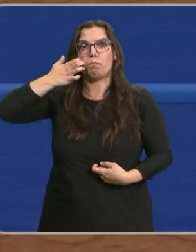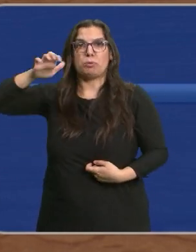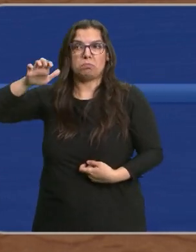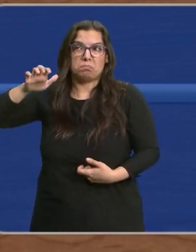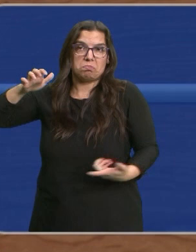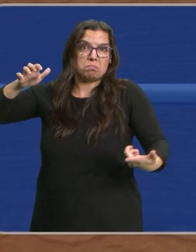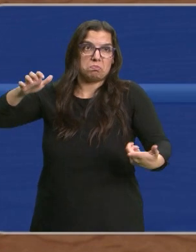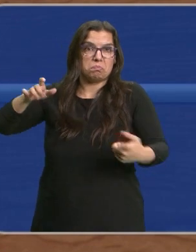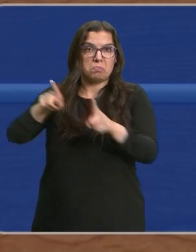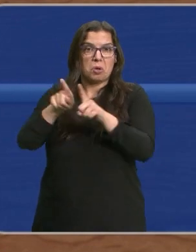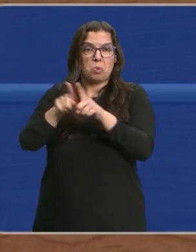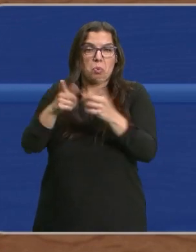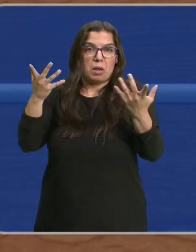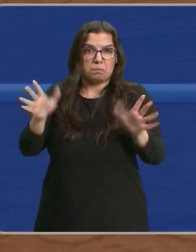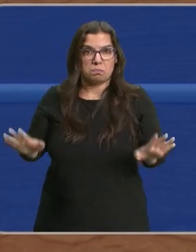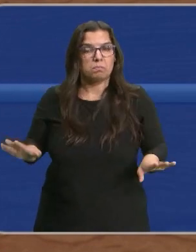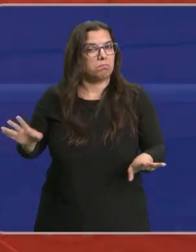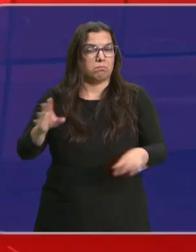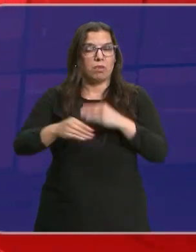especie de rareza.